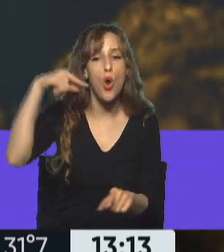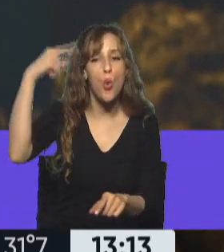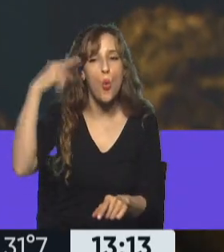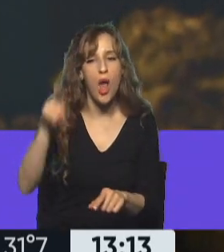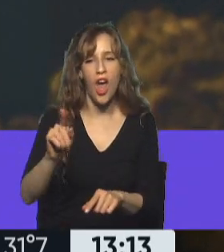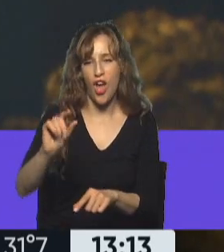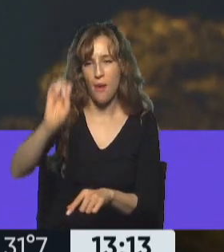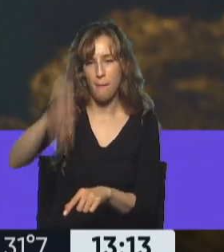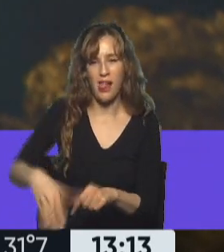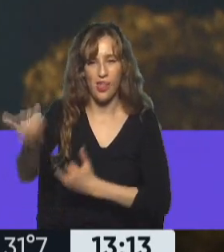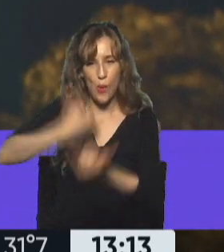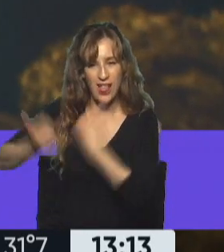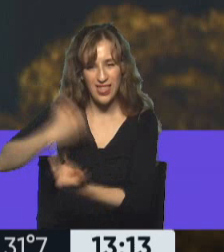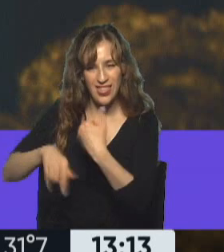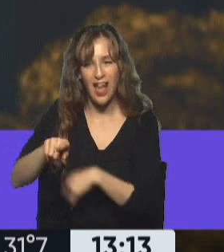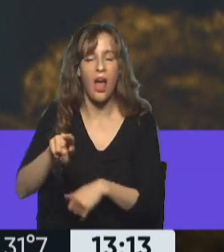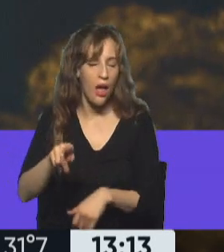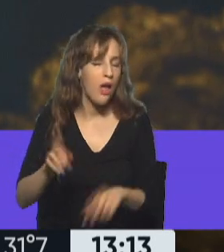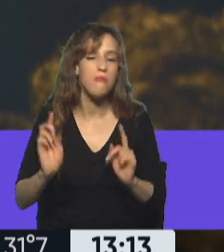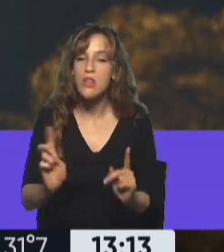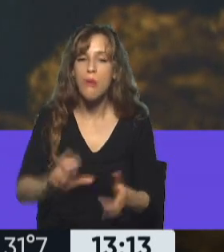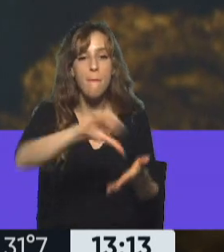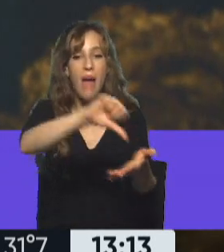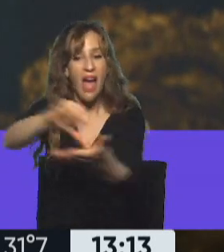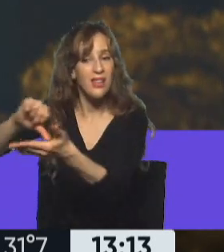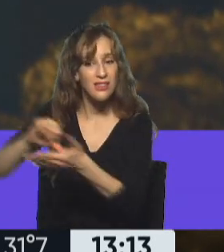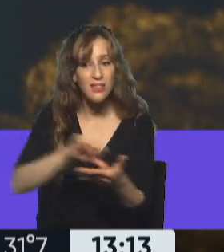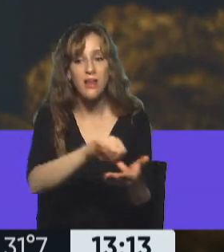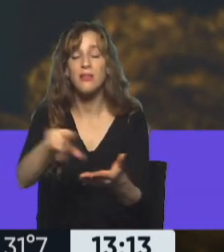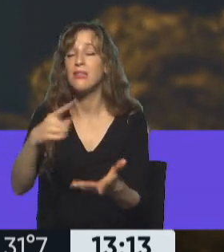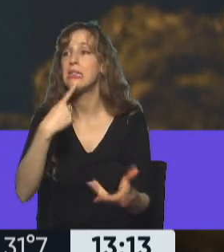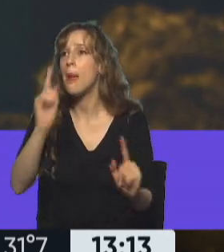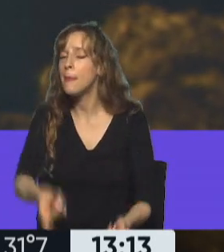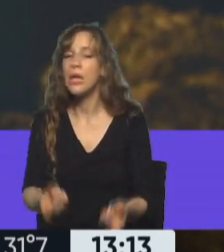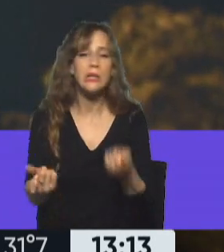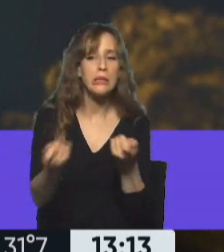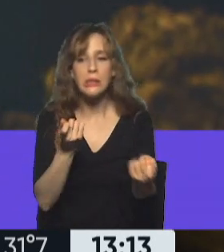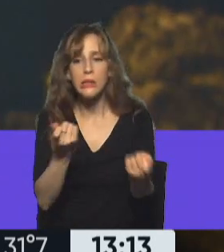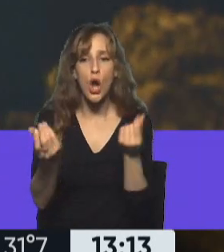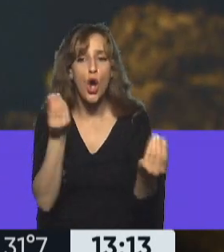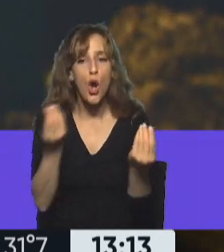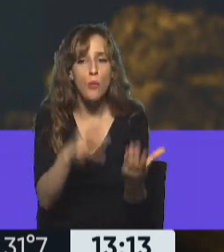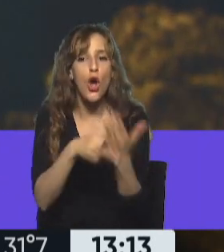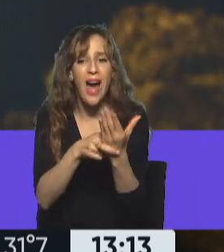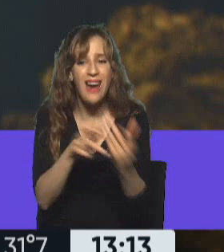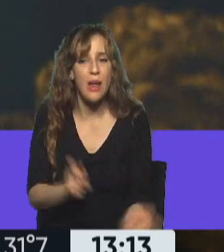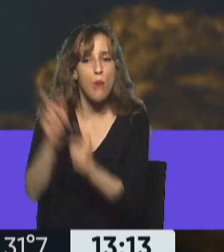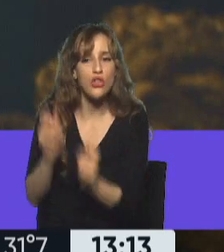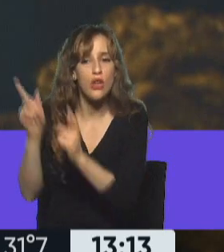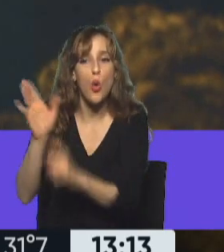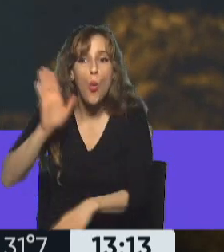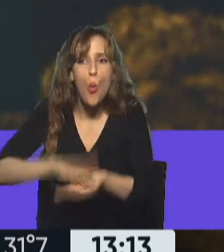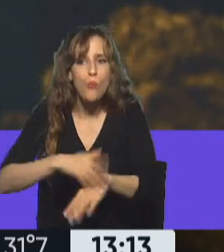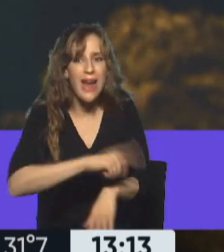de esta casa, que me decía que hay algunos países que también están evaluando qué hacer en relación con las exportaciones de carne por la enorme demanda que